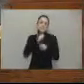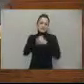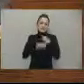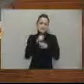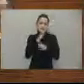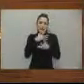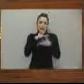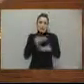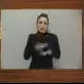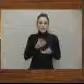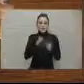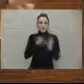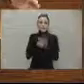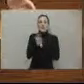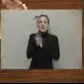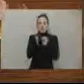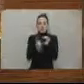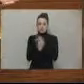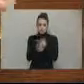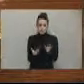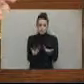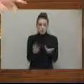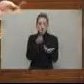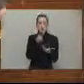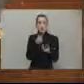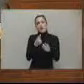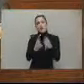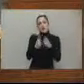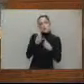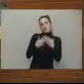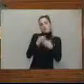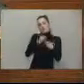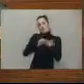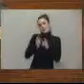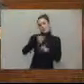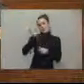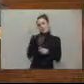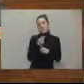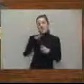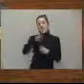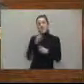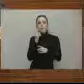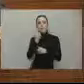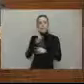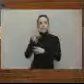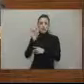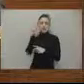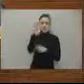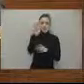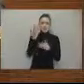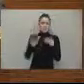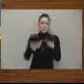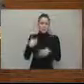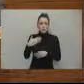resta nada de valor. En otras ocasiones hemos visto aquí, estamos viendo en estos últimos plenos, iniciativas que son descalificadas, porque